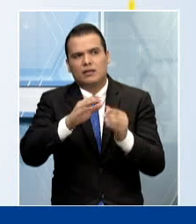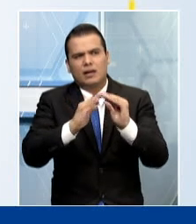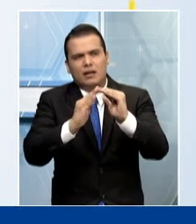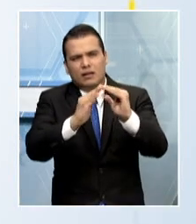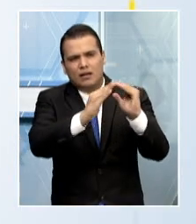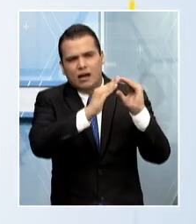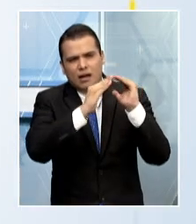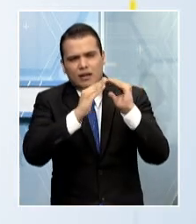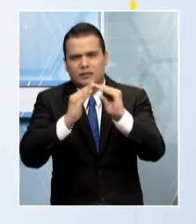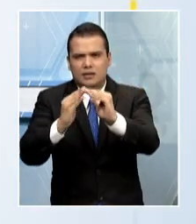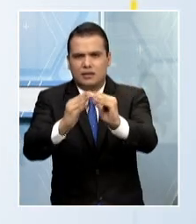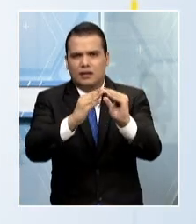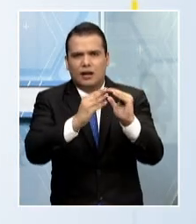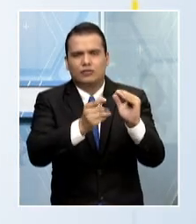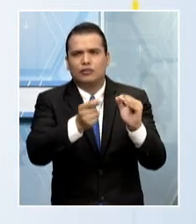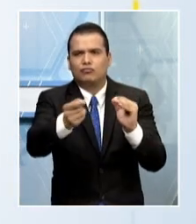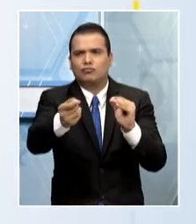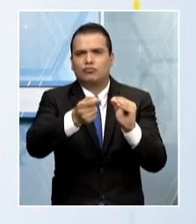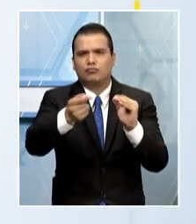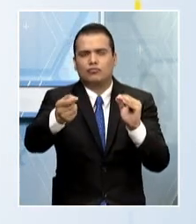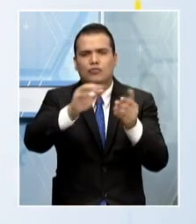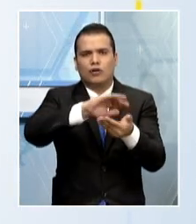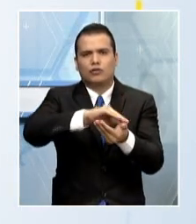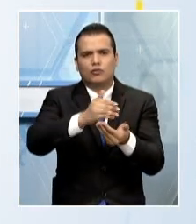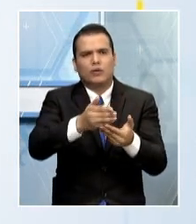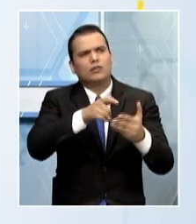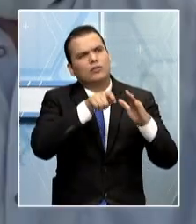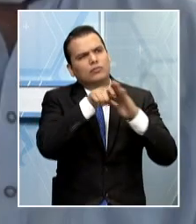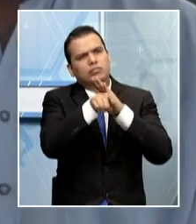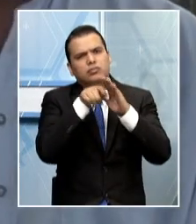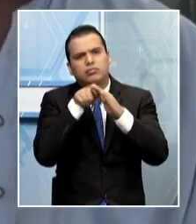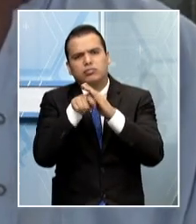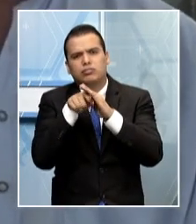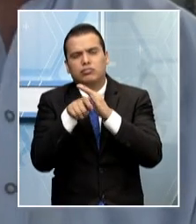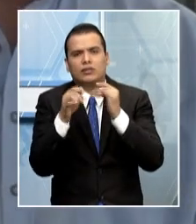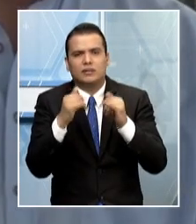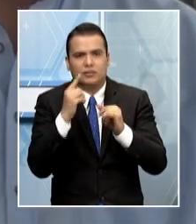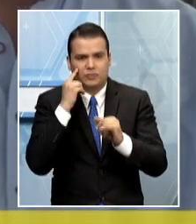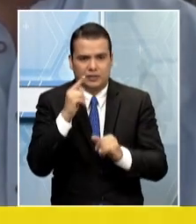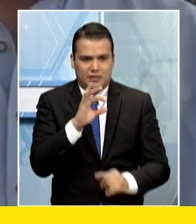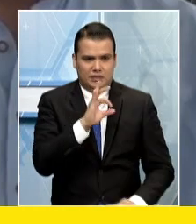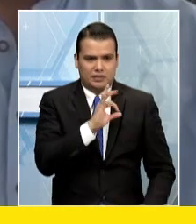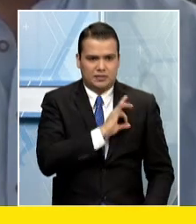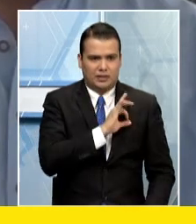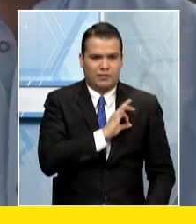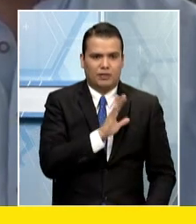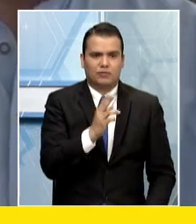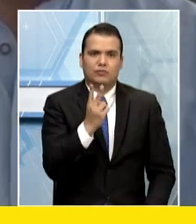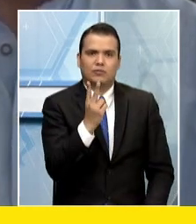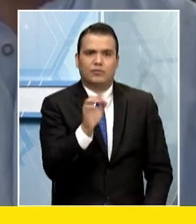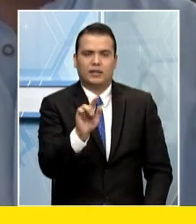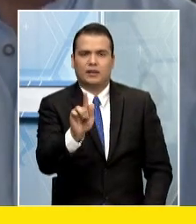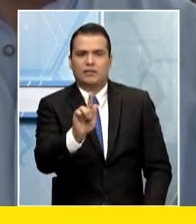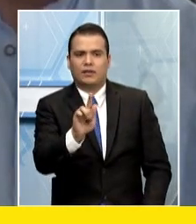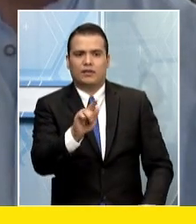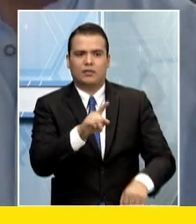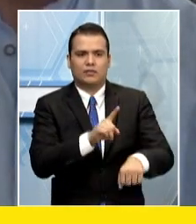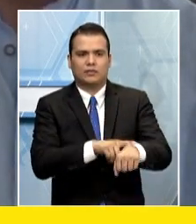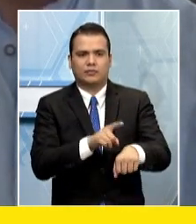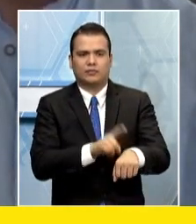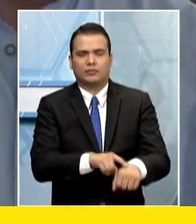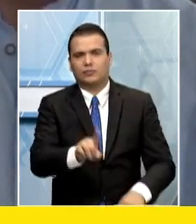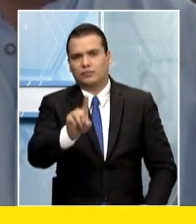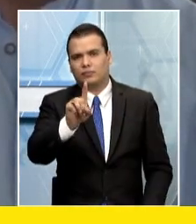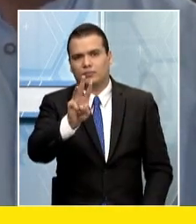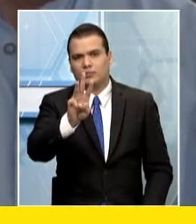caseríos cerca de Tumaco y donde habrían cometido los homicidios. El sábado 20 de febrero, a las 13 horas, se hallaron dos